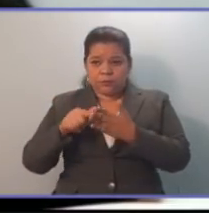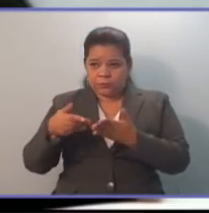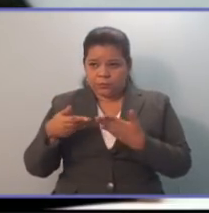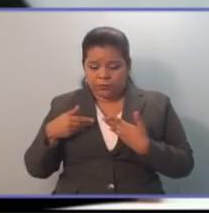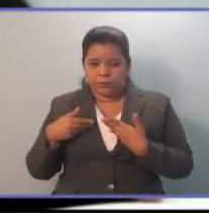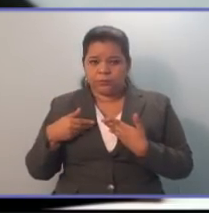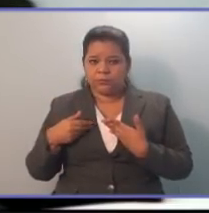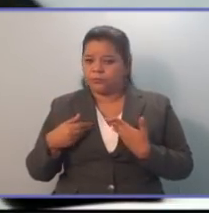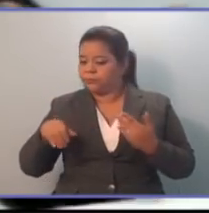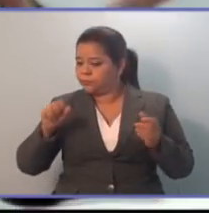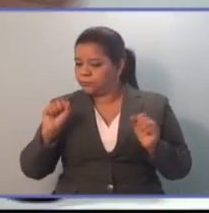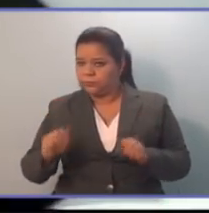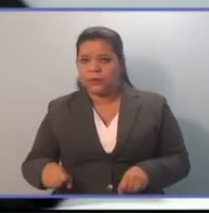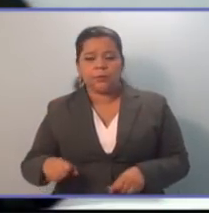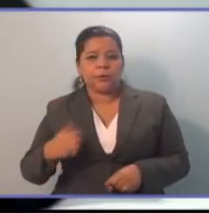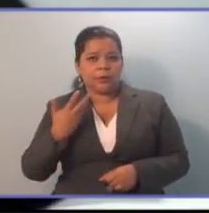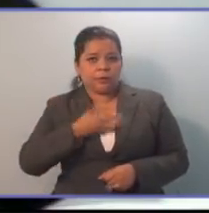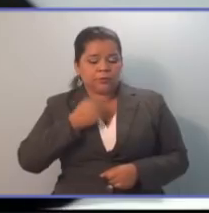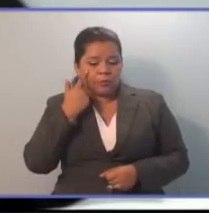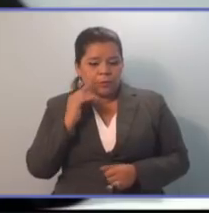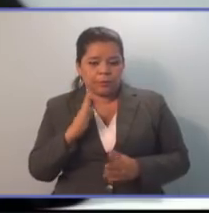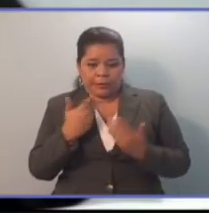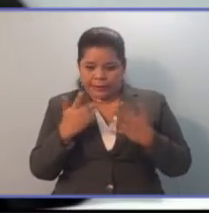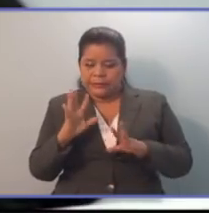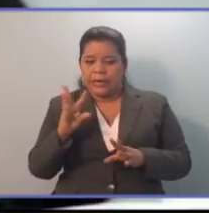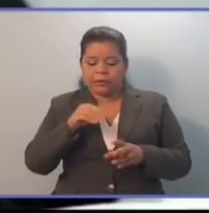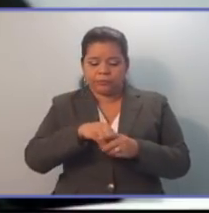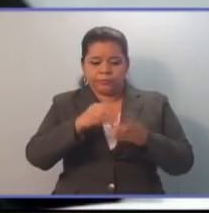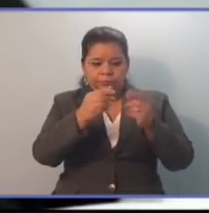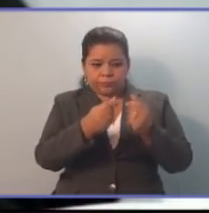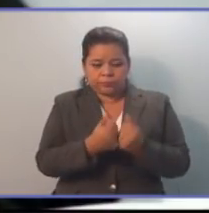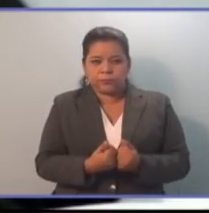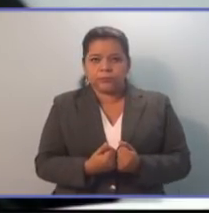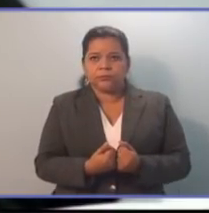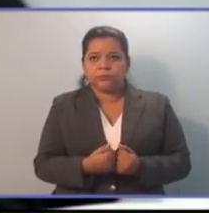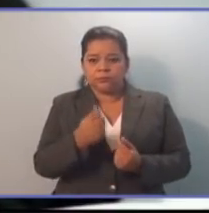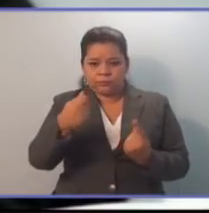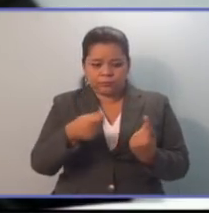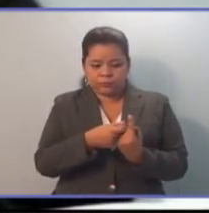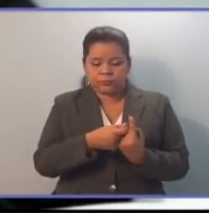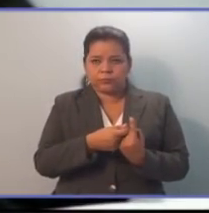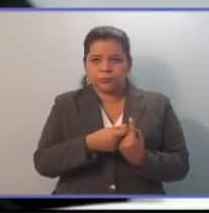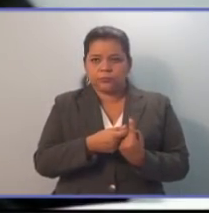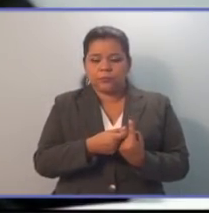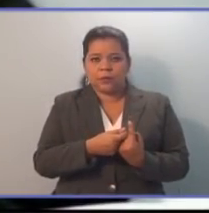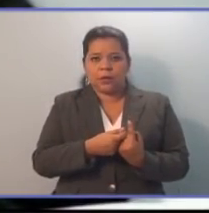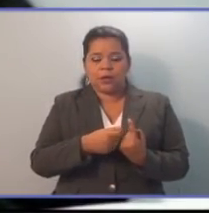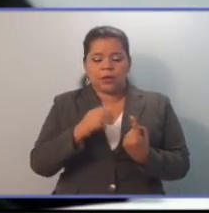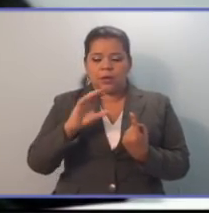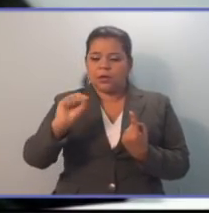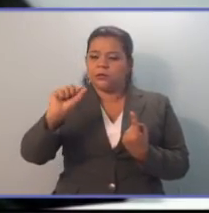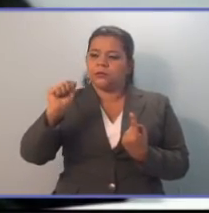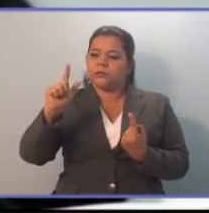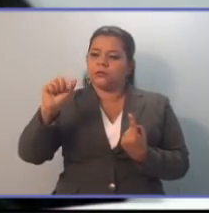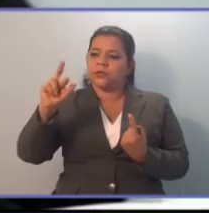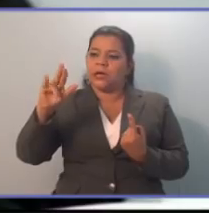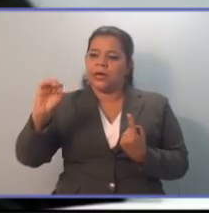adquieren. No puede alguien, después de tener presupuestado determinado salario o en su haber los